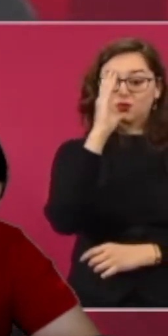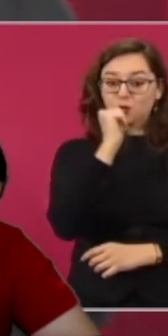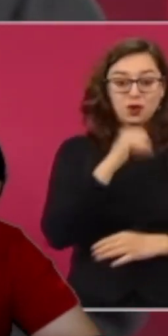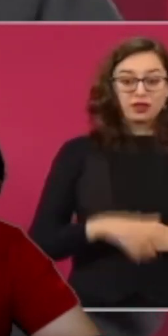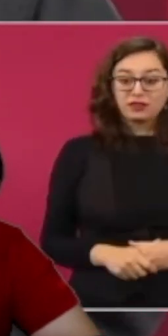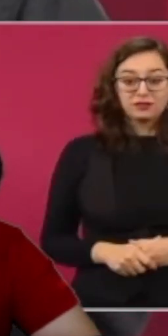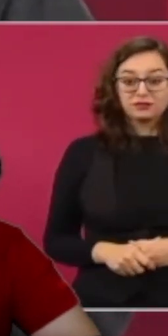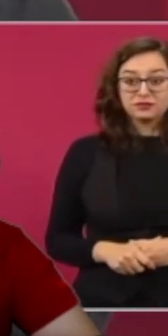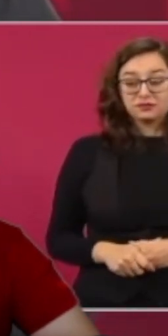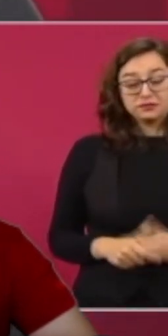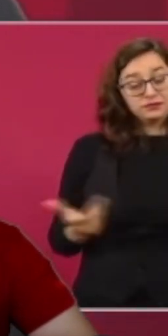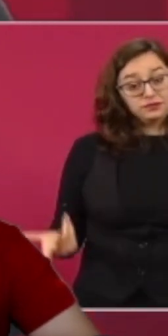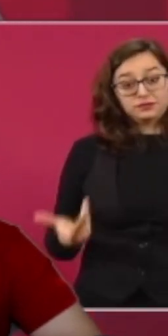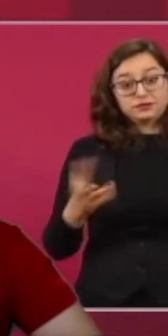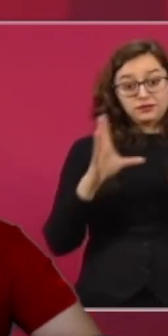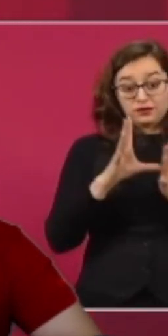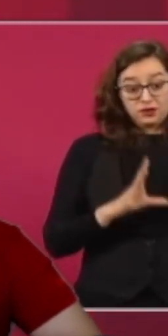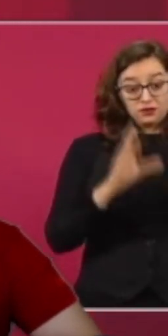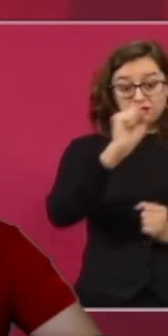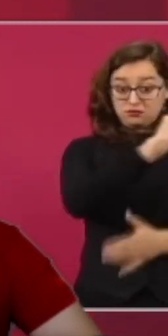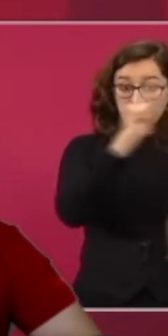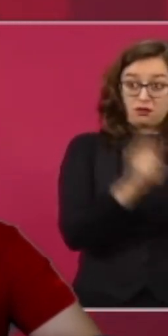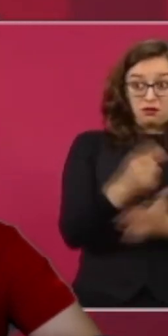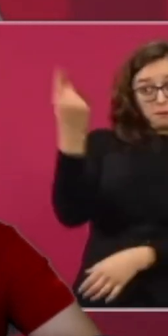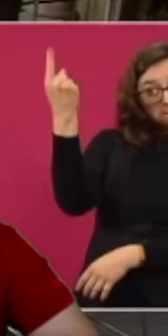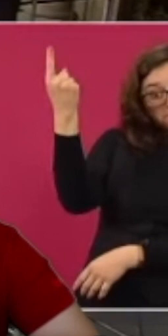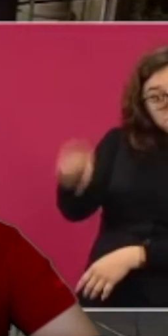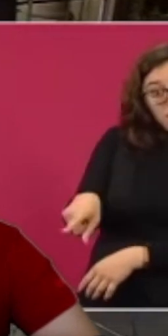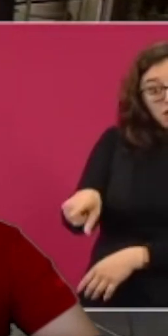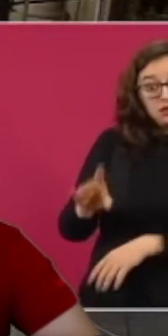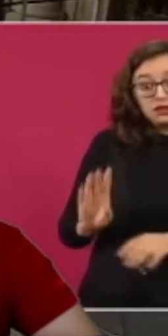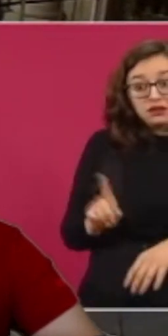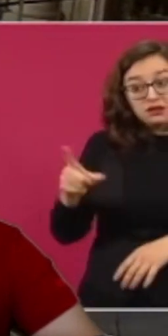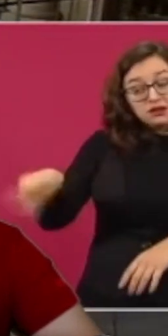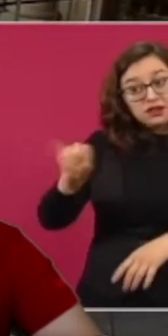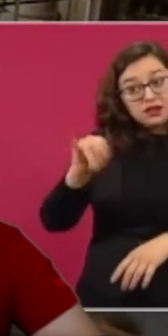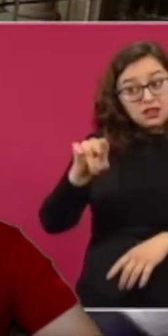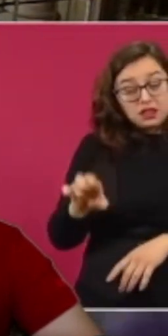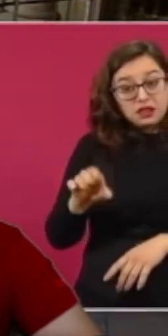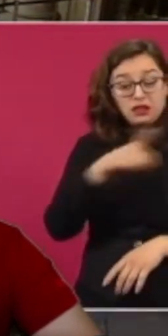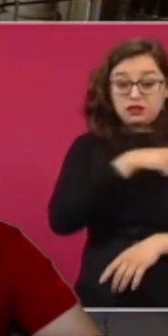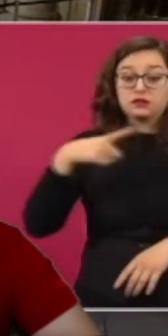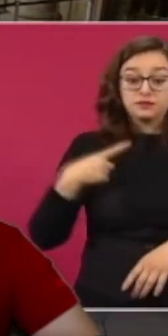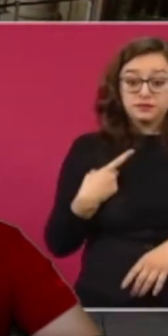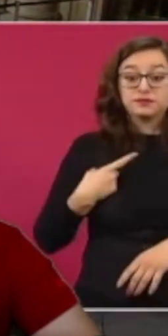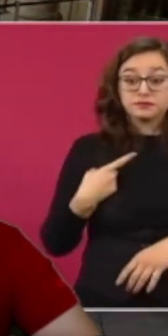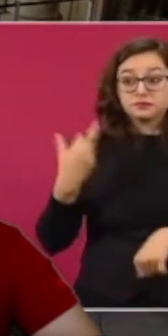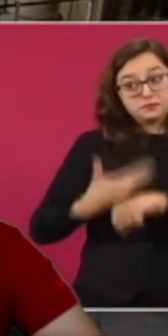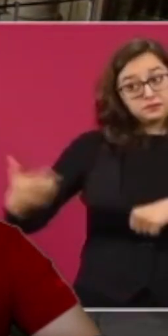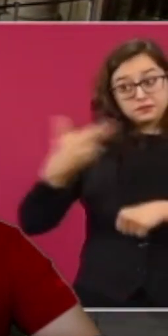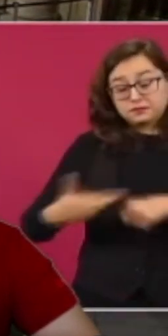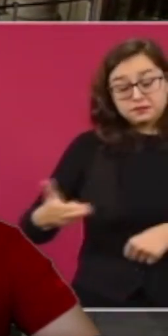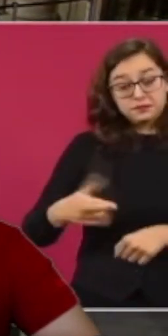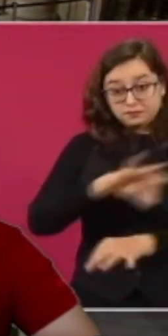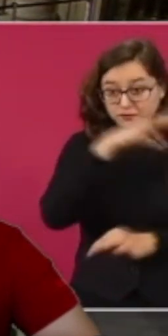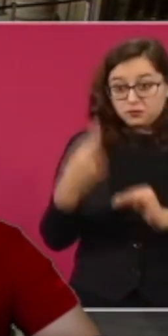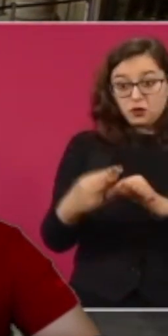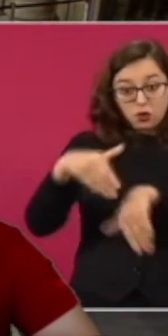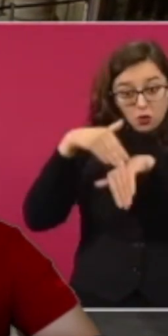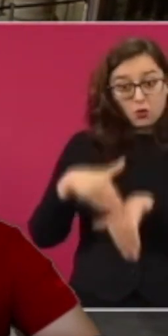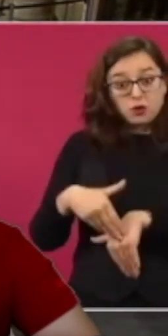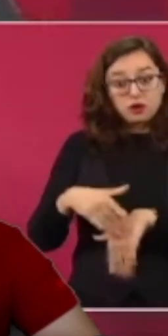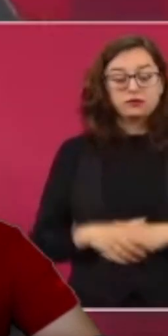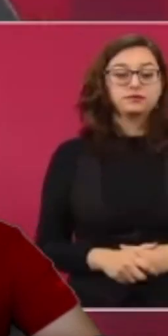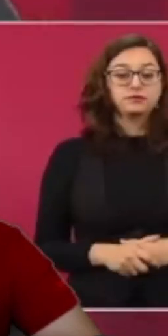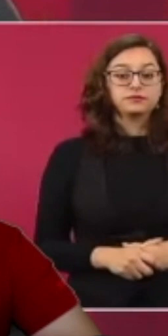ellos tienen que cumplir con la Constitución y hacer la elección, hacer la consulta. Las tienen que hacer